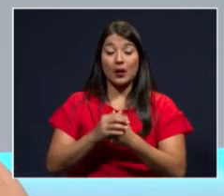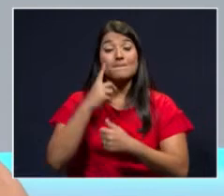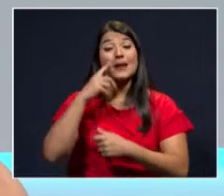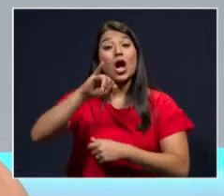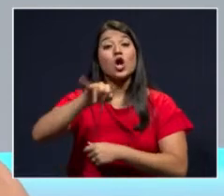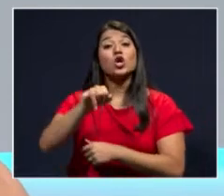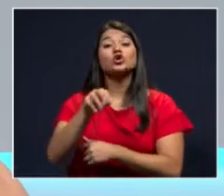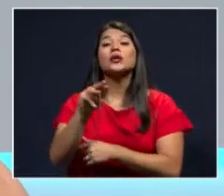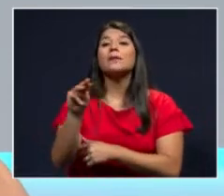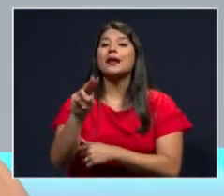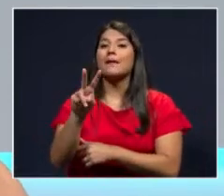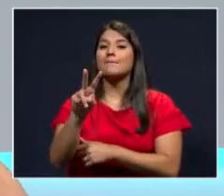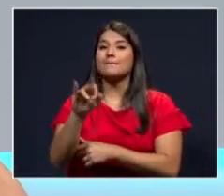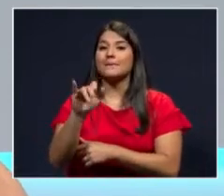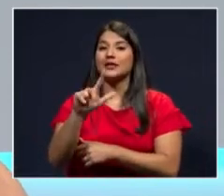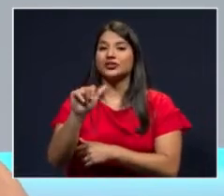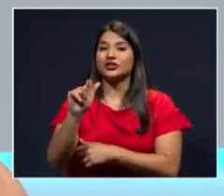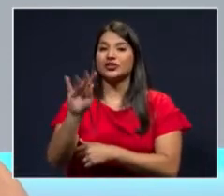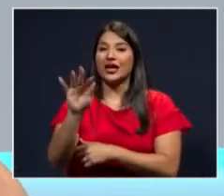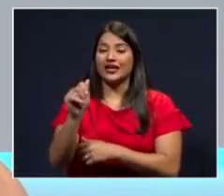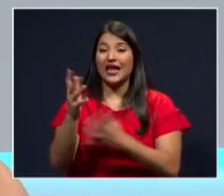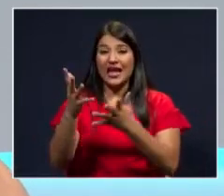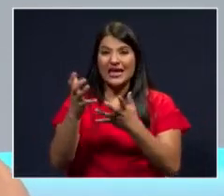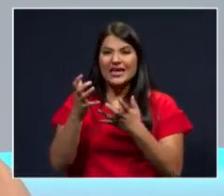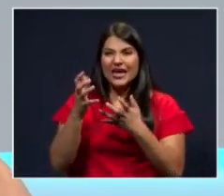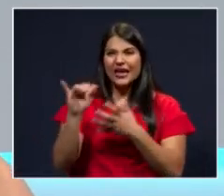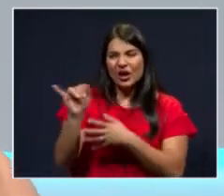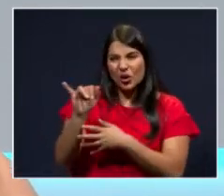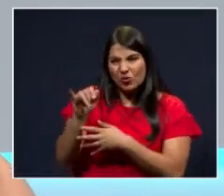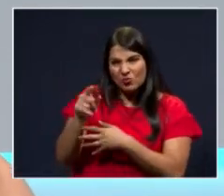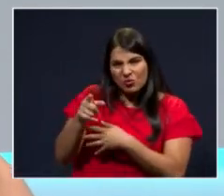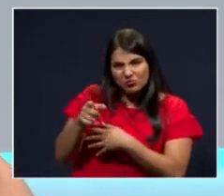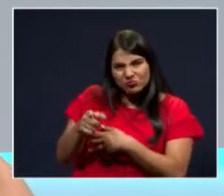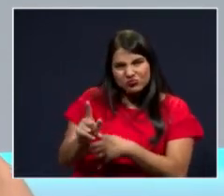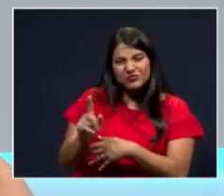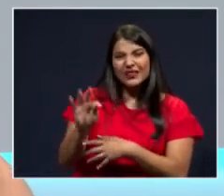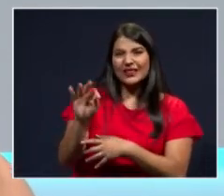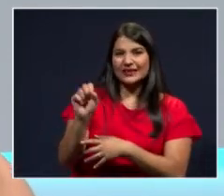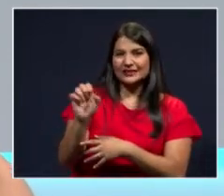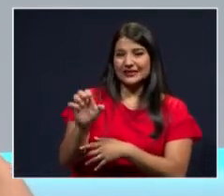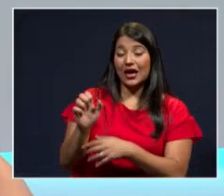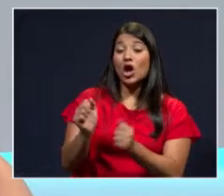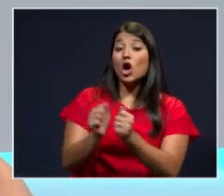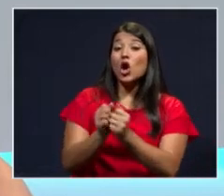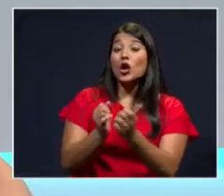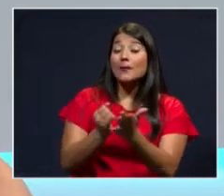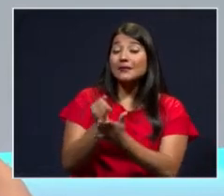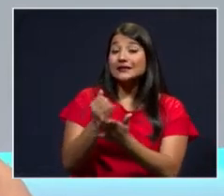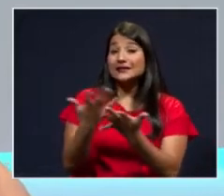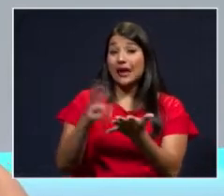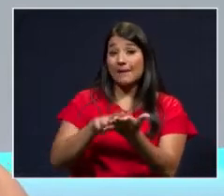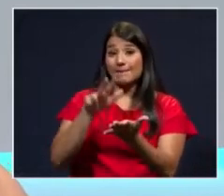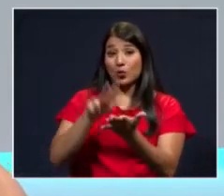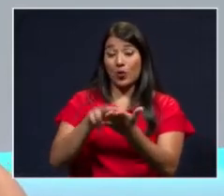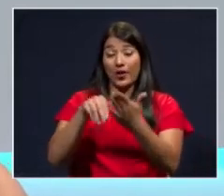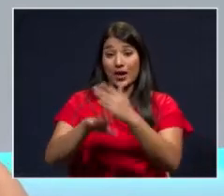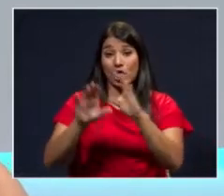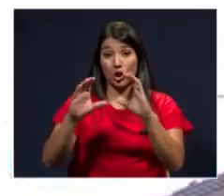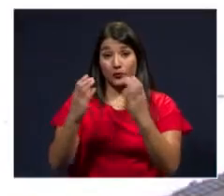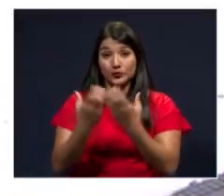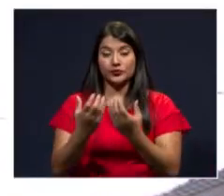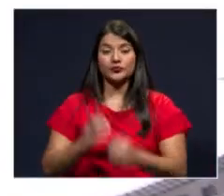Villalta se busca intimidar al Tribunal Supremo de Elecciones con la investigación aprobada en una comisión legislativa.